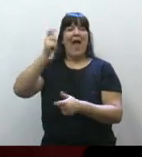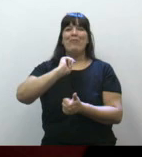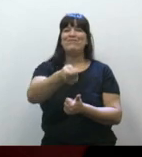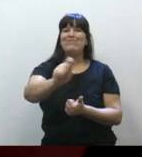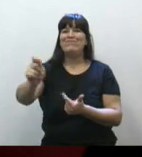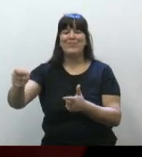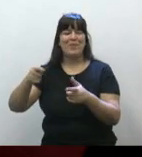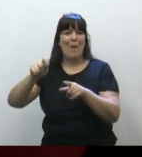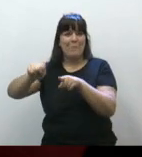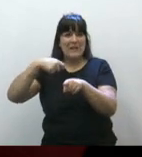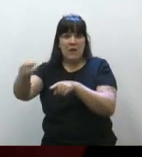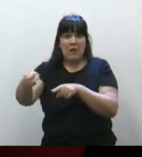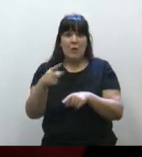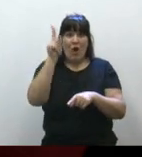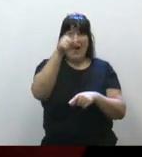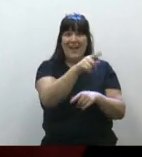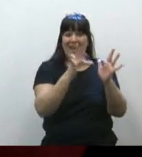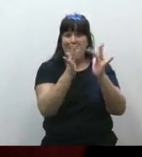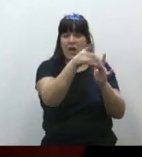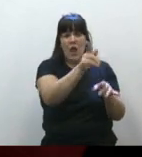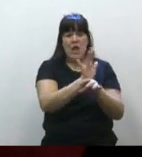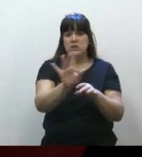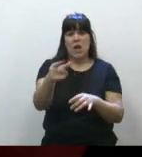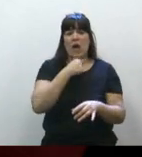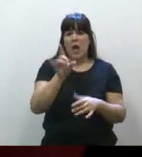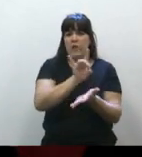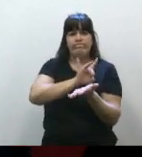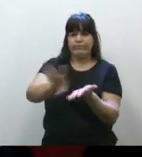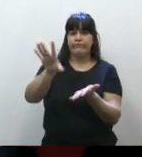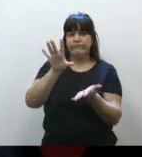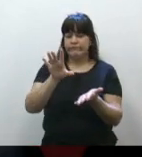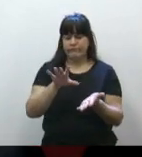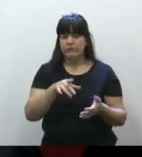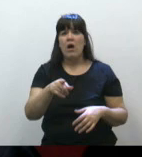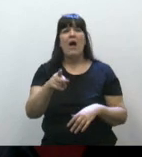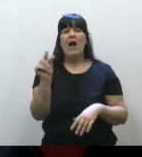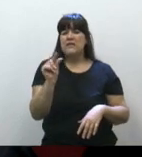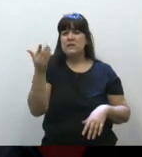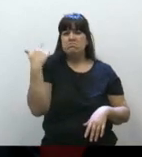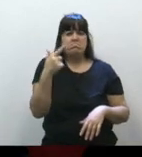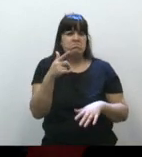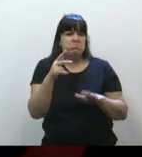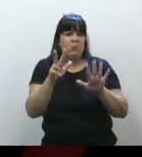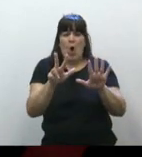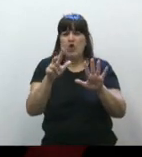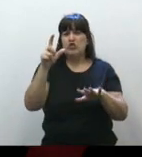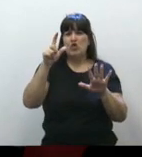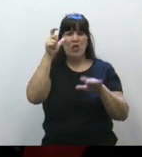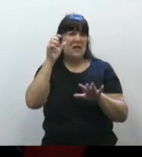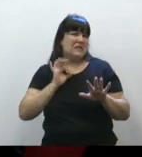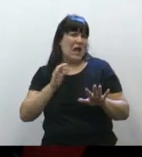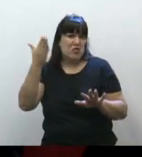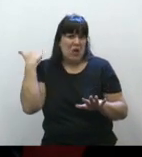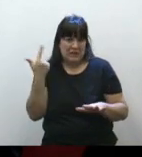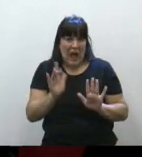casi lo es comulgan en la sociedad argentina hace poco menos de 8 o 10 años